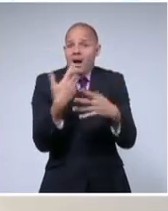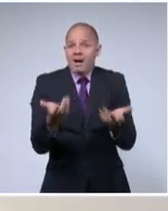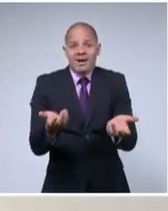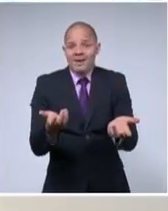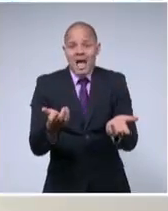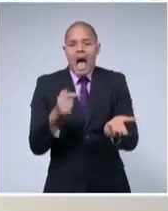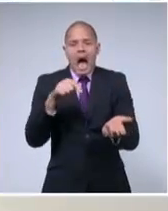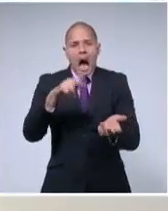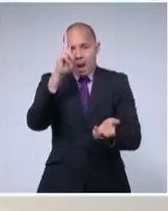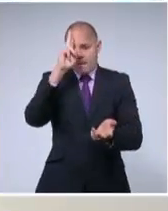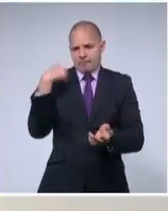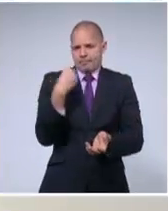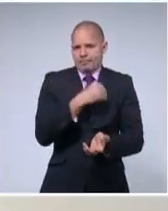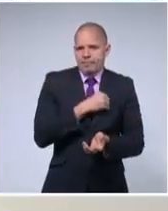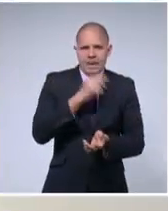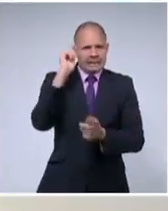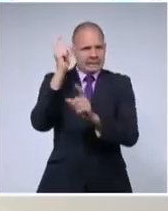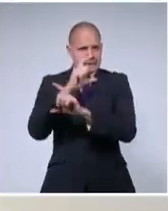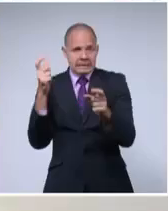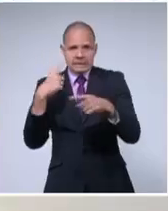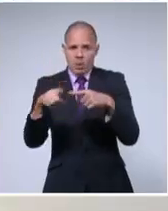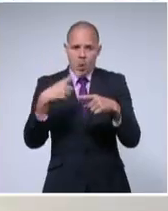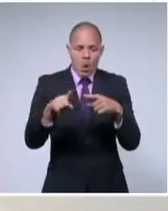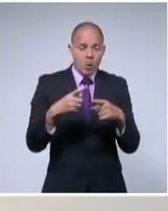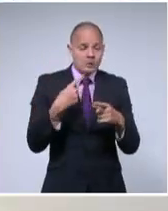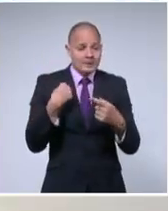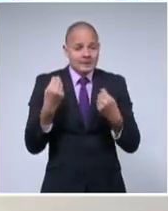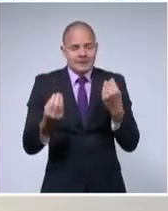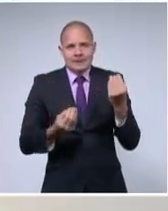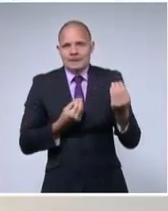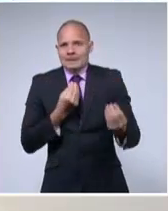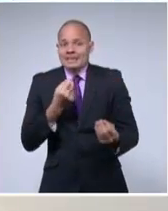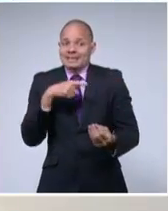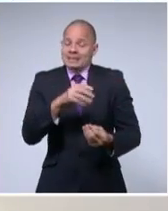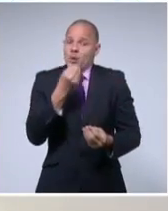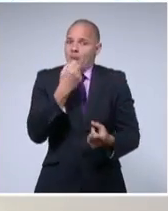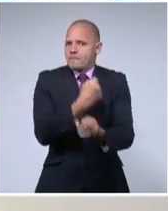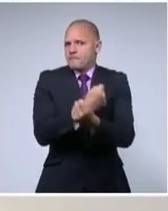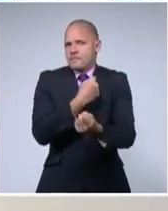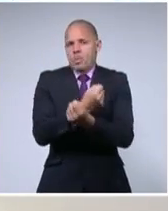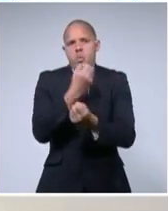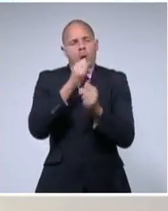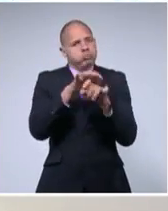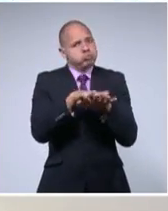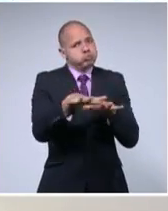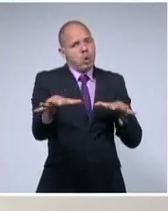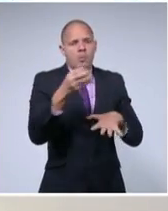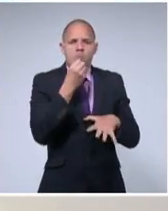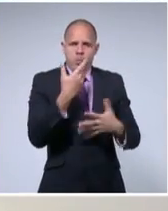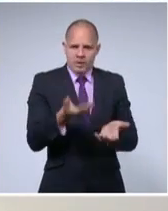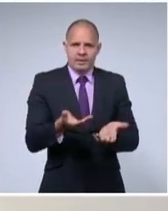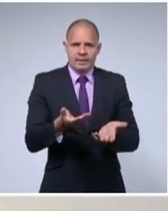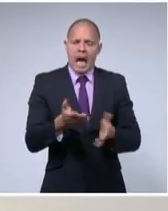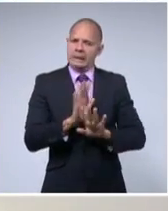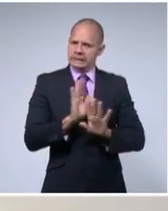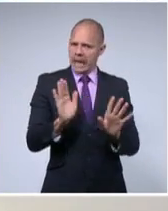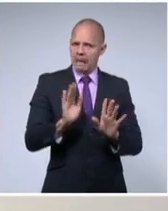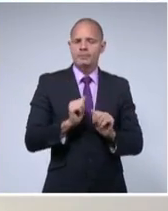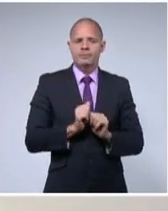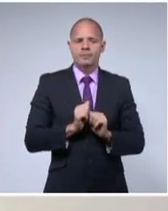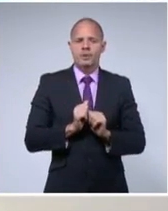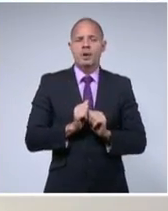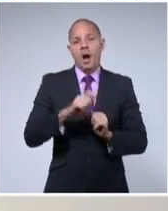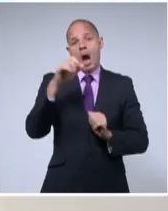lo que ya se sabía colocaba en riesgo a toda la nación. Y pasó el tiempo y pasó que Cuba logró cortarle el paso